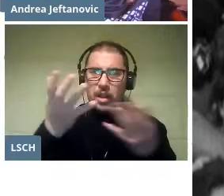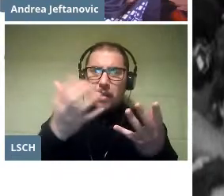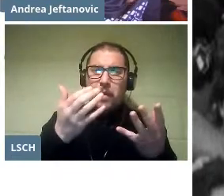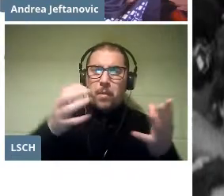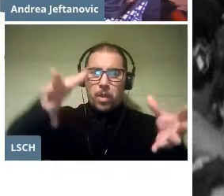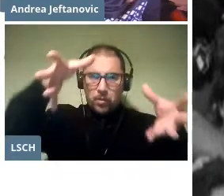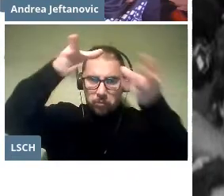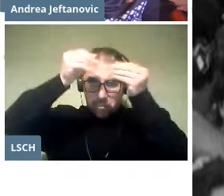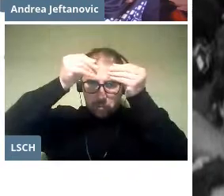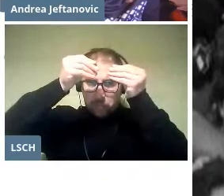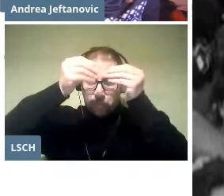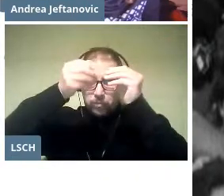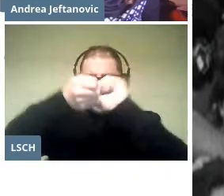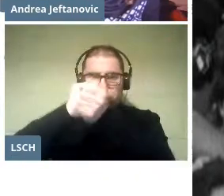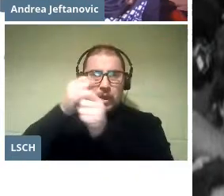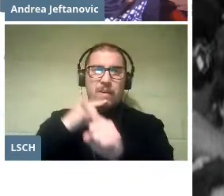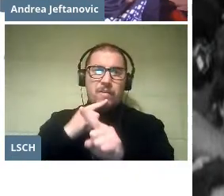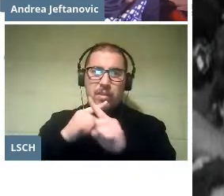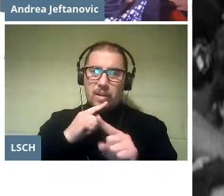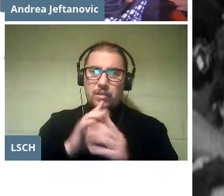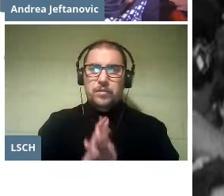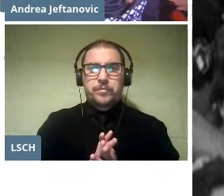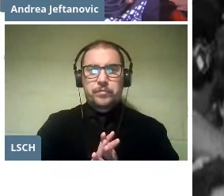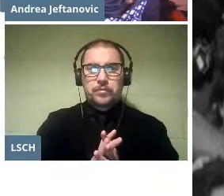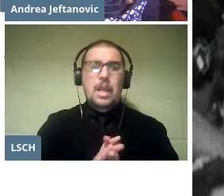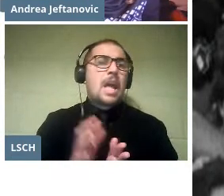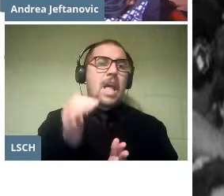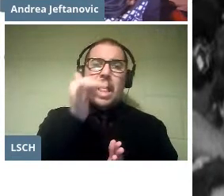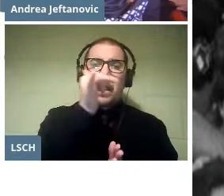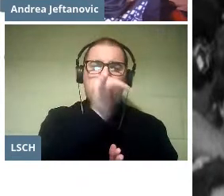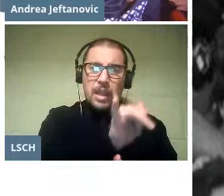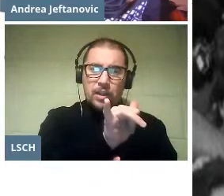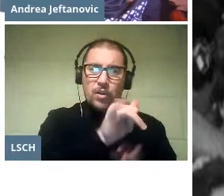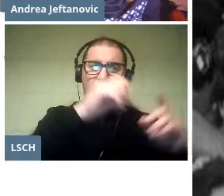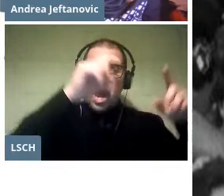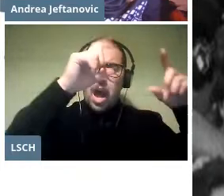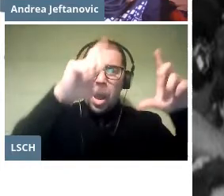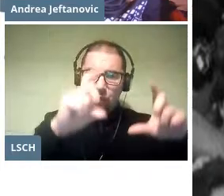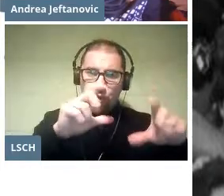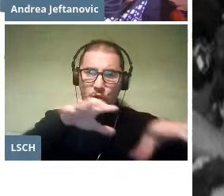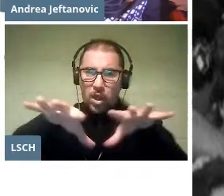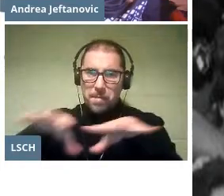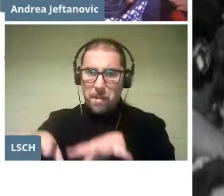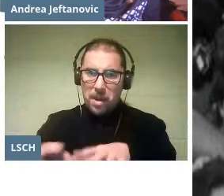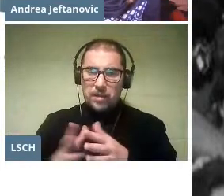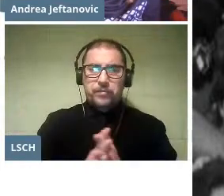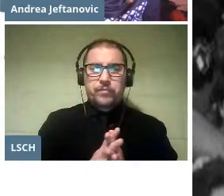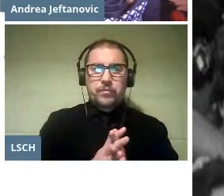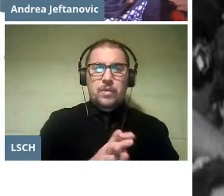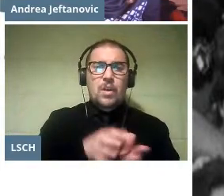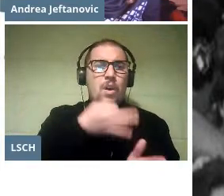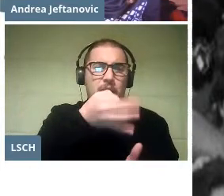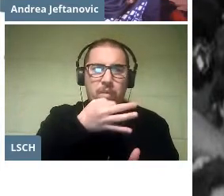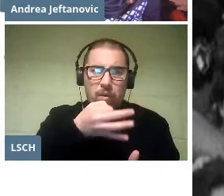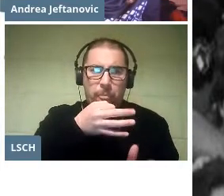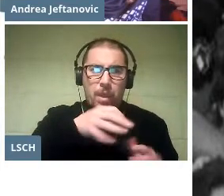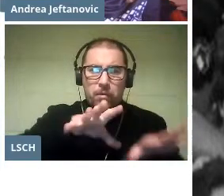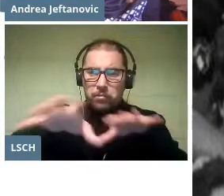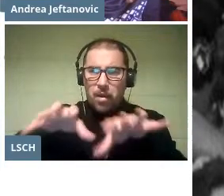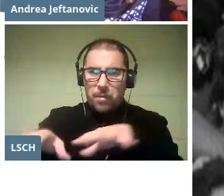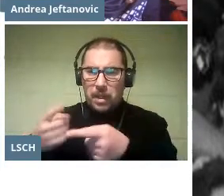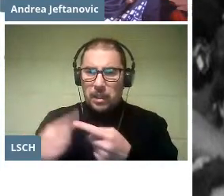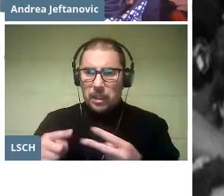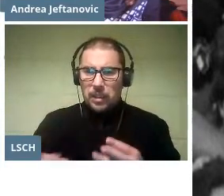grandes textos. Cada época tiene su propia imagen de lo que es un mapa, su propia retórica cartográfica